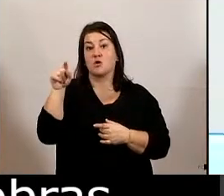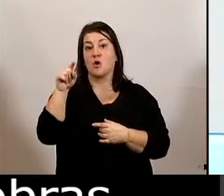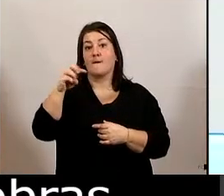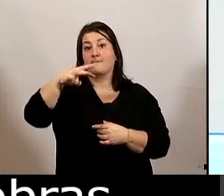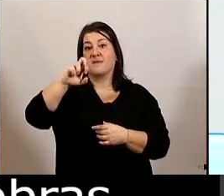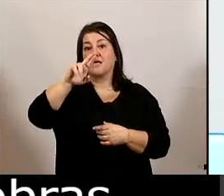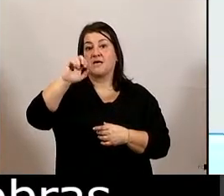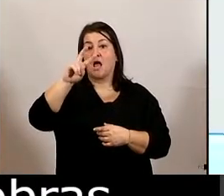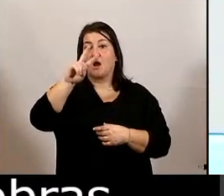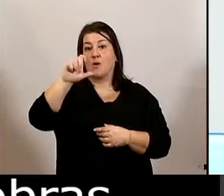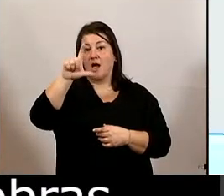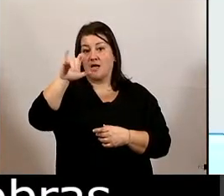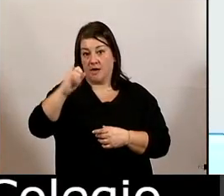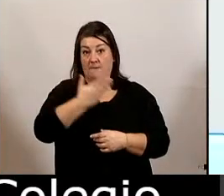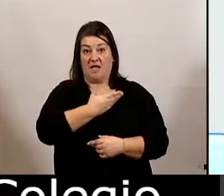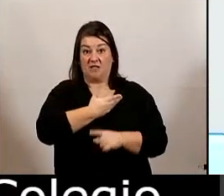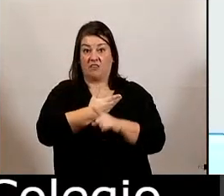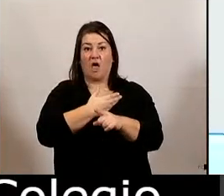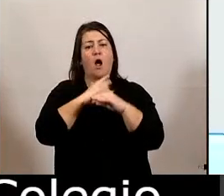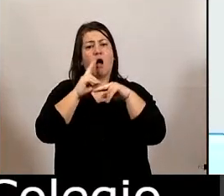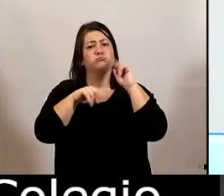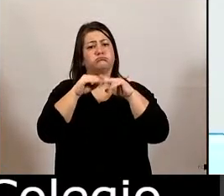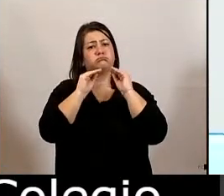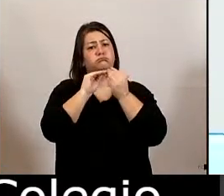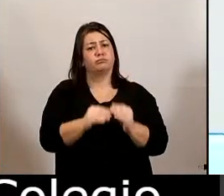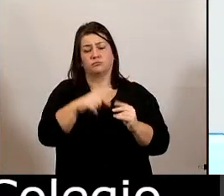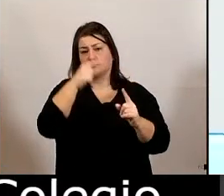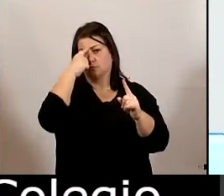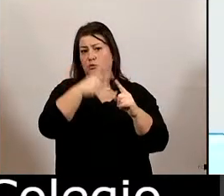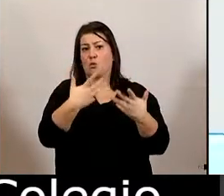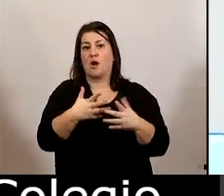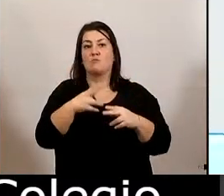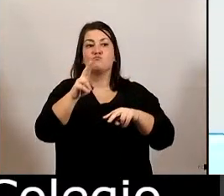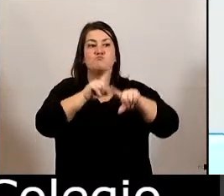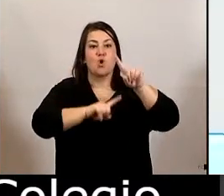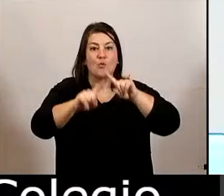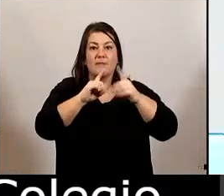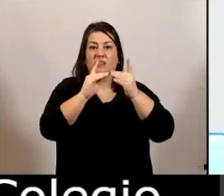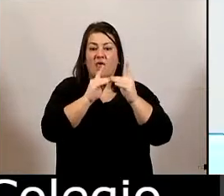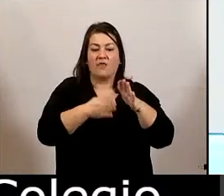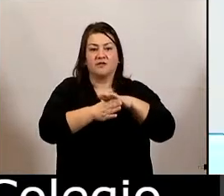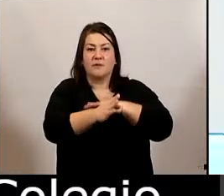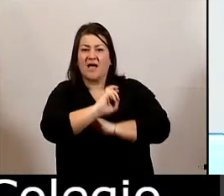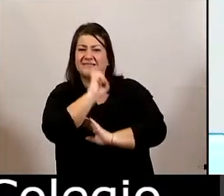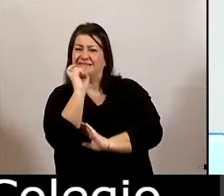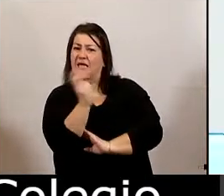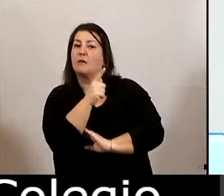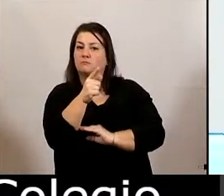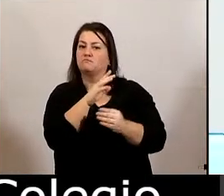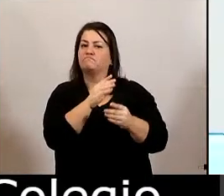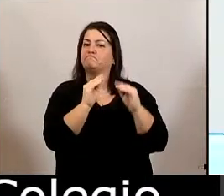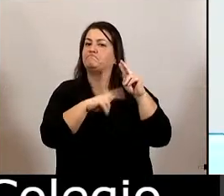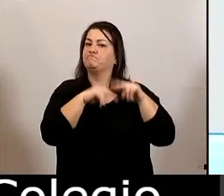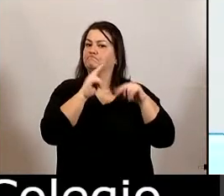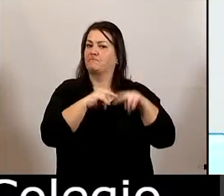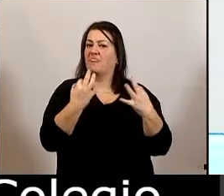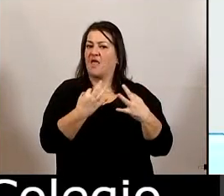de Plasencia se van a hacer obras para solucionar problemas de edificabilidad y de accesibilidad. Además, se va a mejorar la